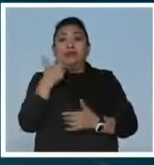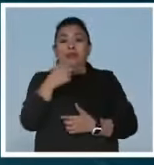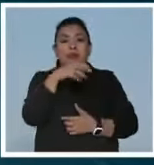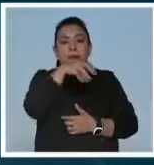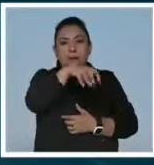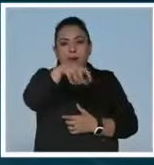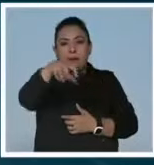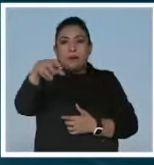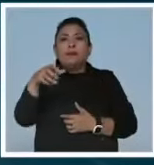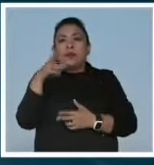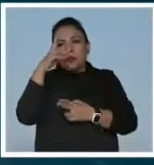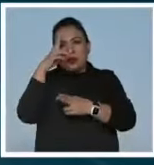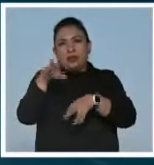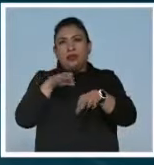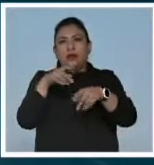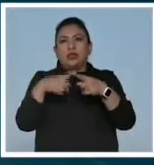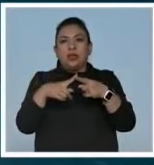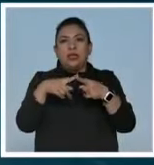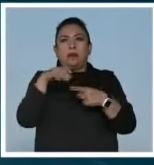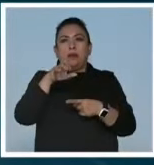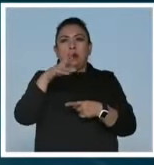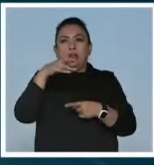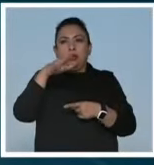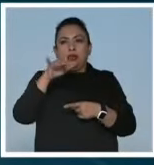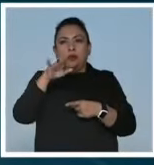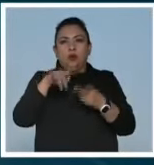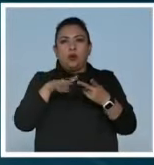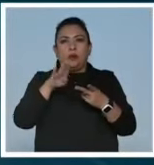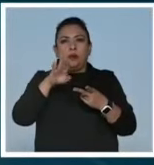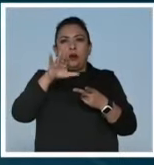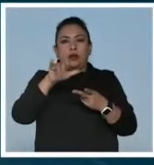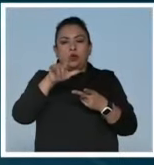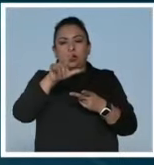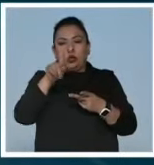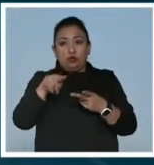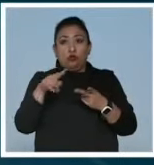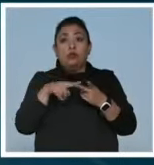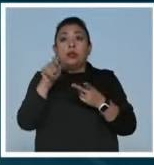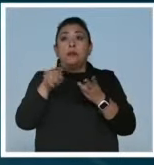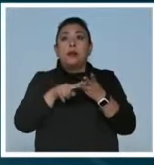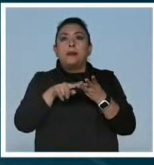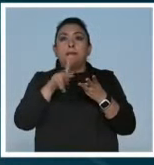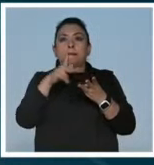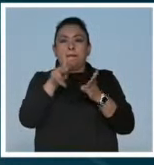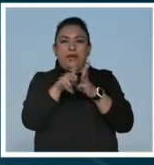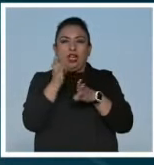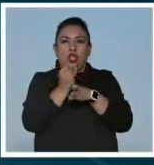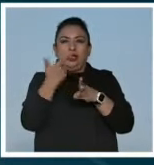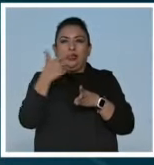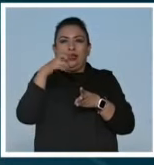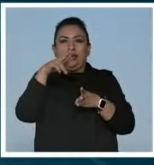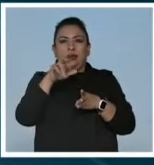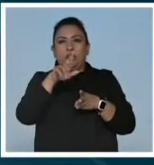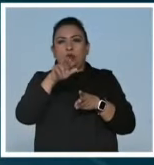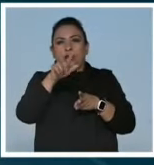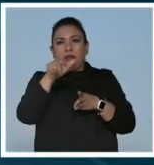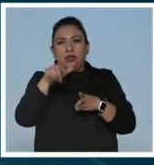homenaje al trabajo literario de Margarita Monroy Herrera y Blanca Luz Pulido, así como al periodista Guillermo Ramírez